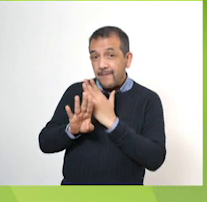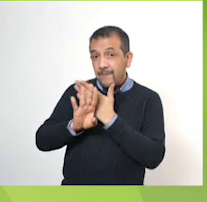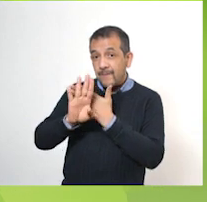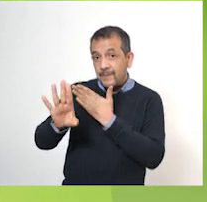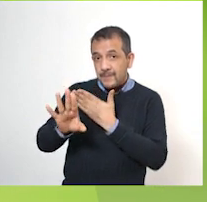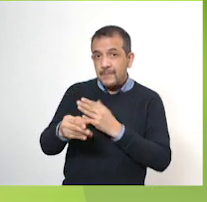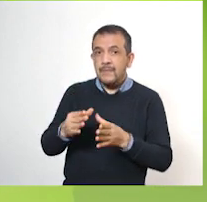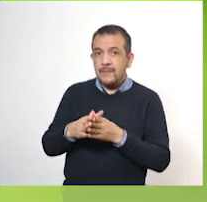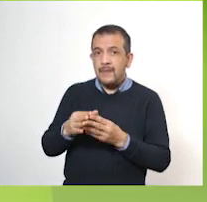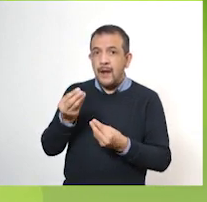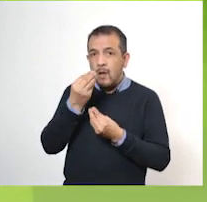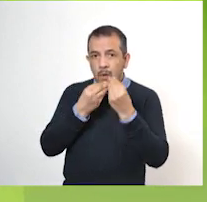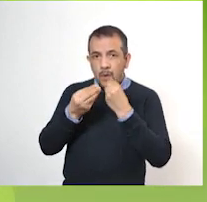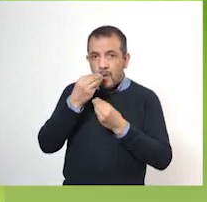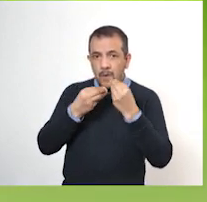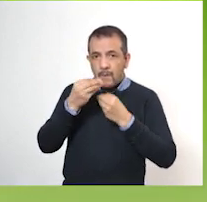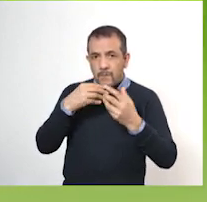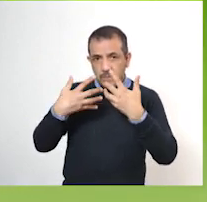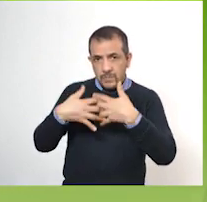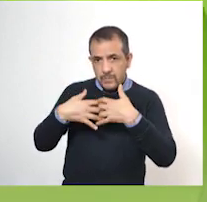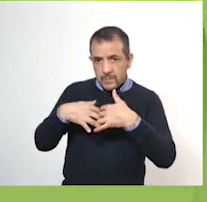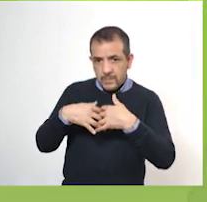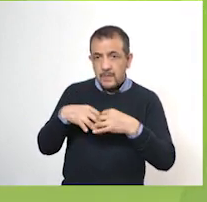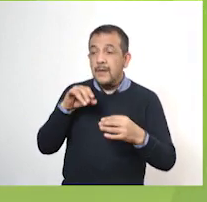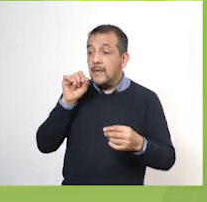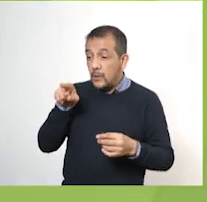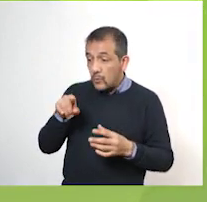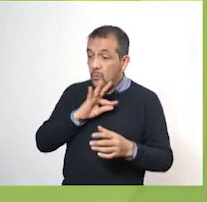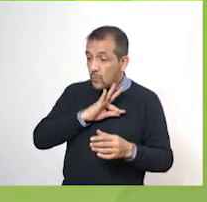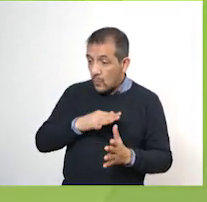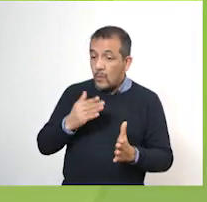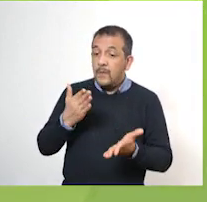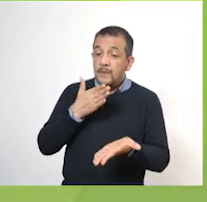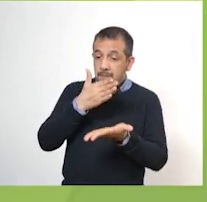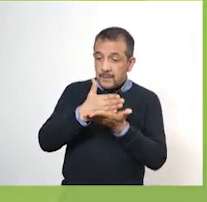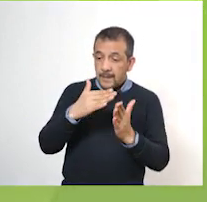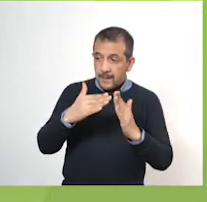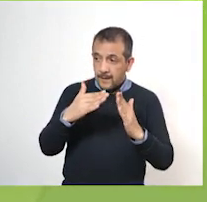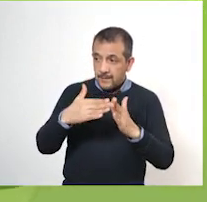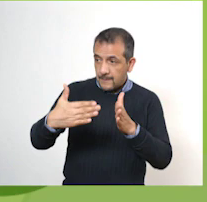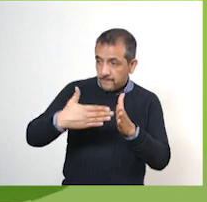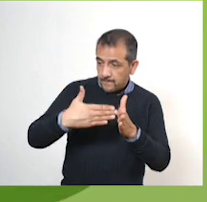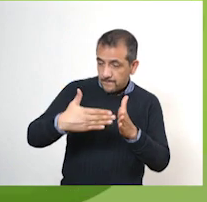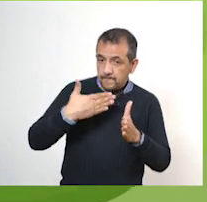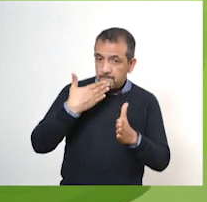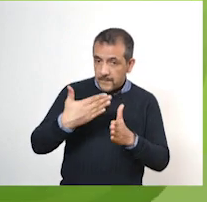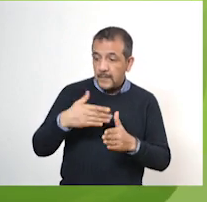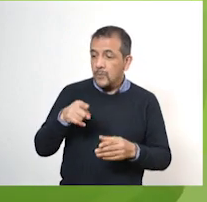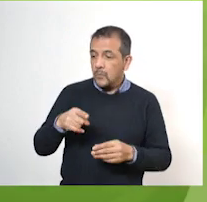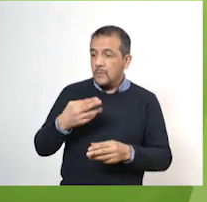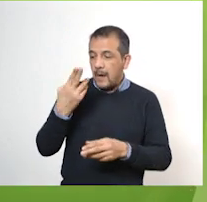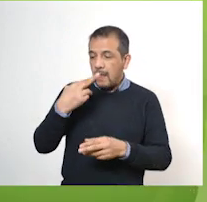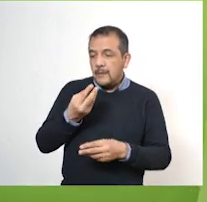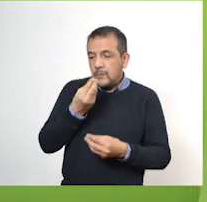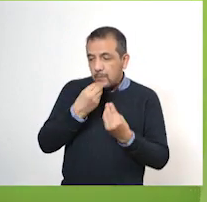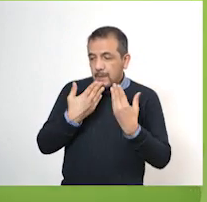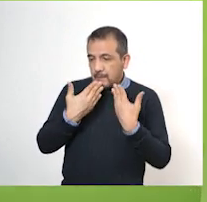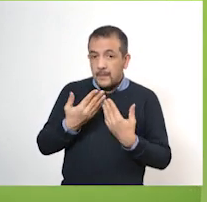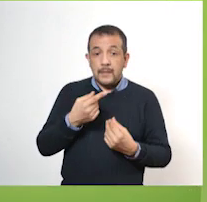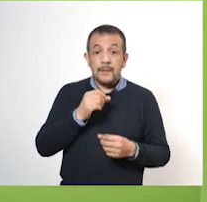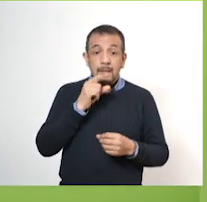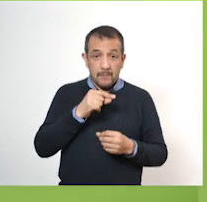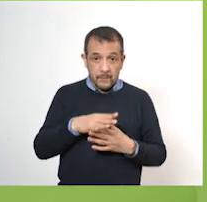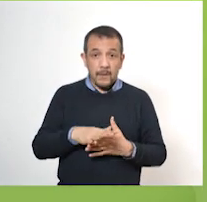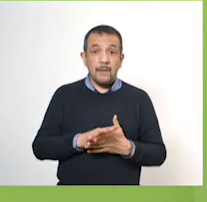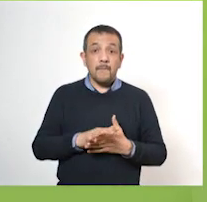Eviten los alimentos procesados y participa en la elaboración de platillos saludables y sustentables.